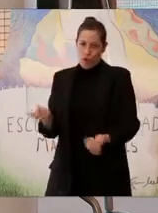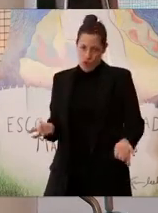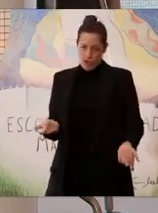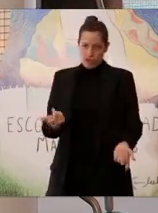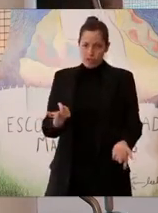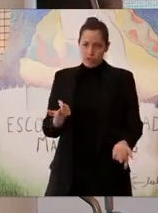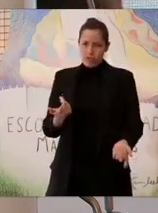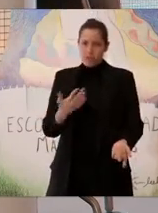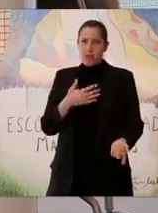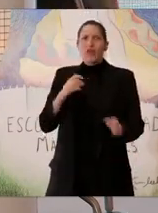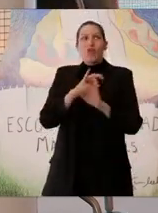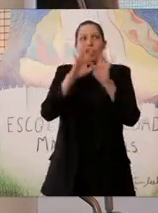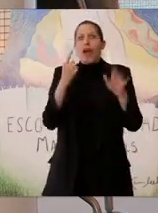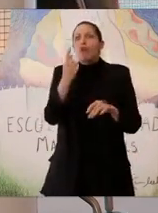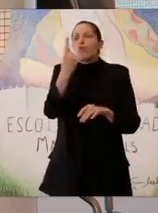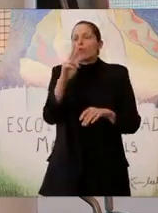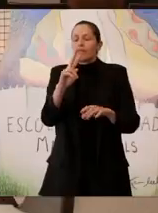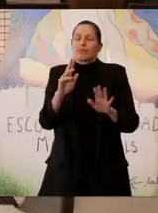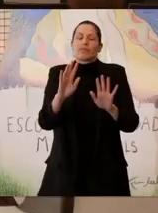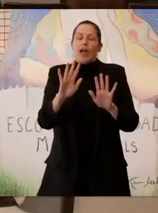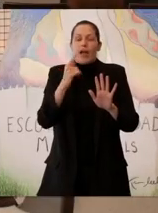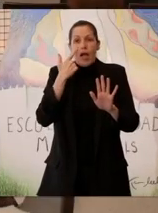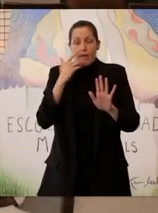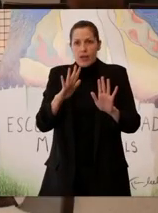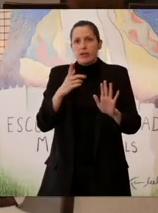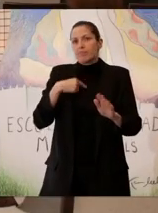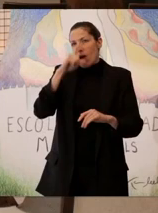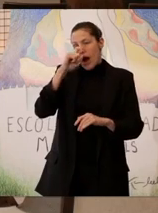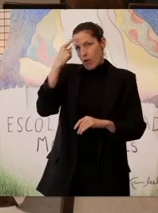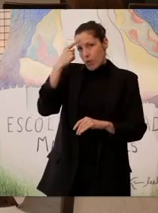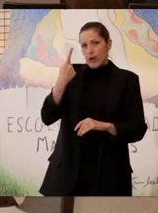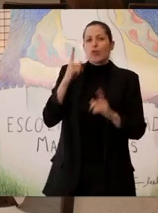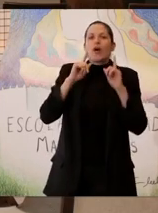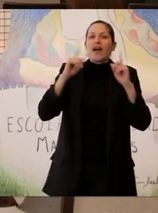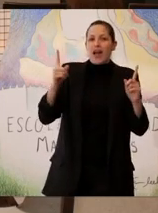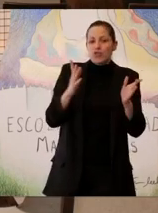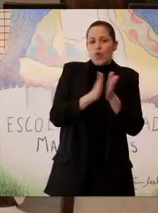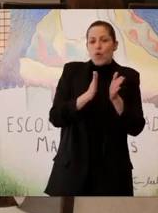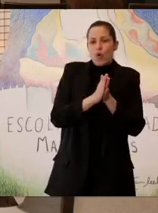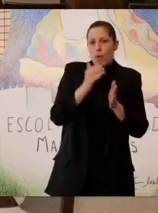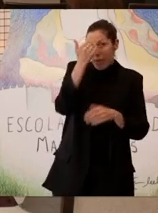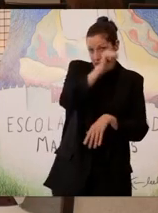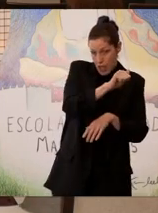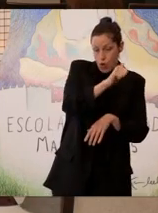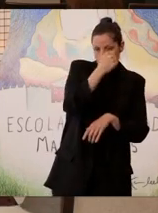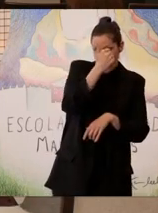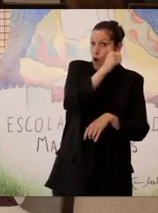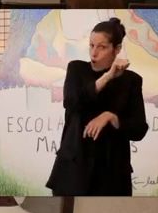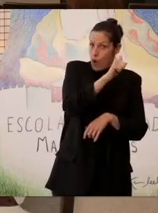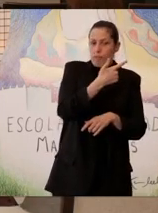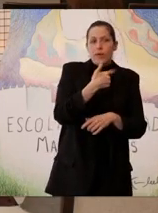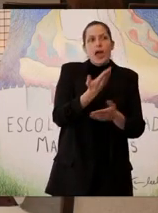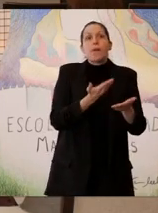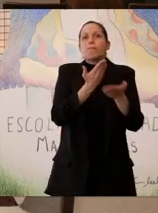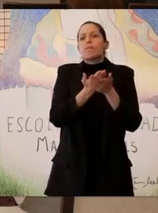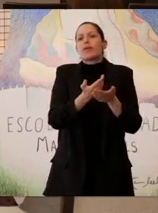porque además me ha venido a la memoria un caso en el que el compañero, en un caso verdaderamente llamativo, el que el compañero hombre, pidió la orden de